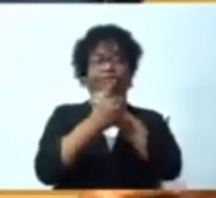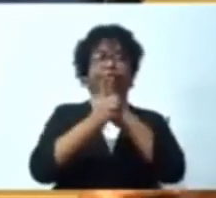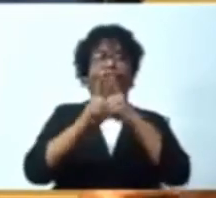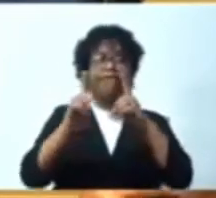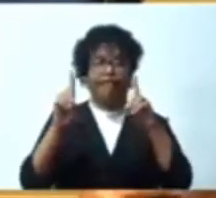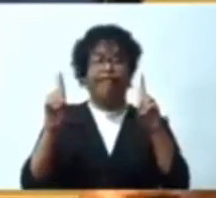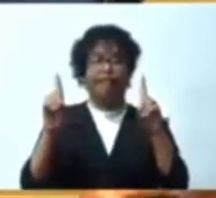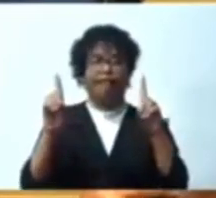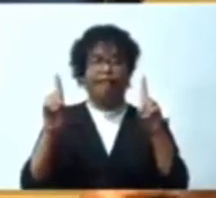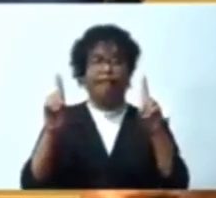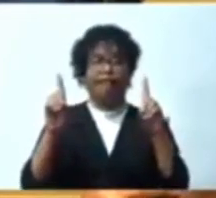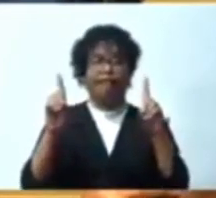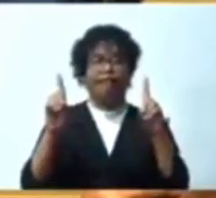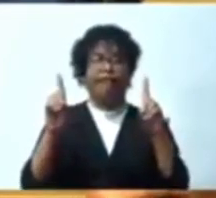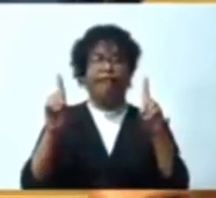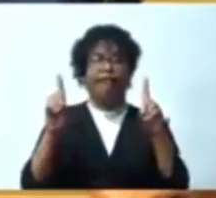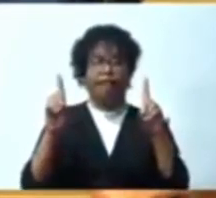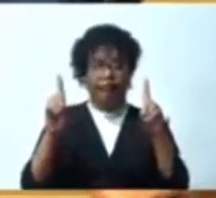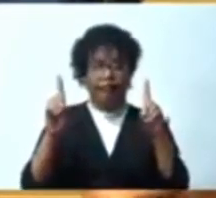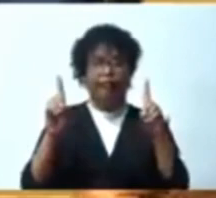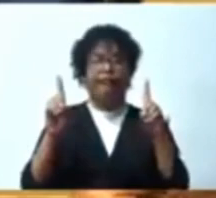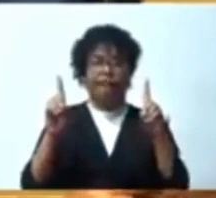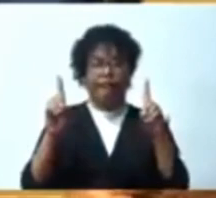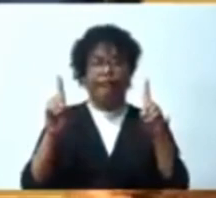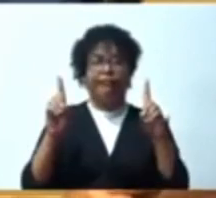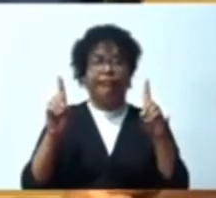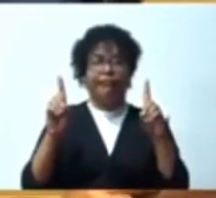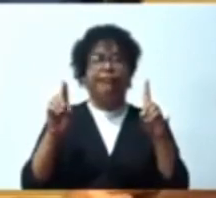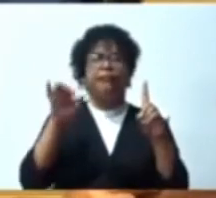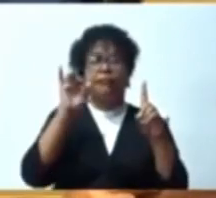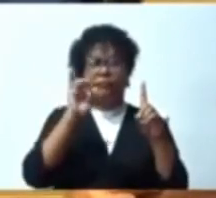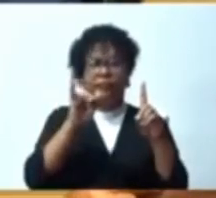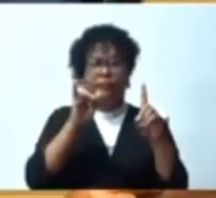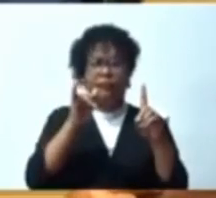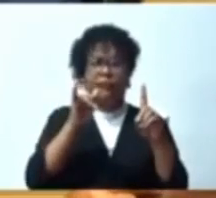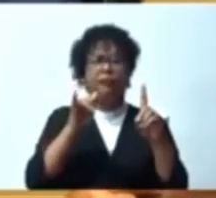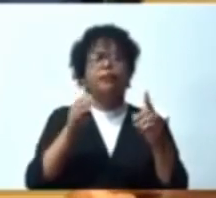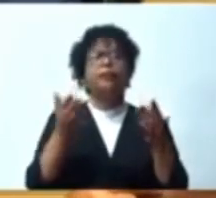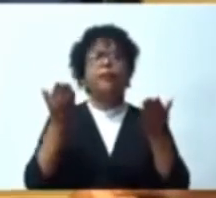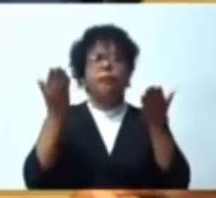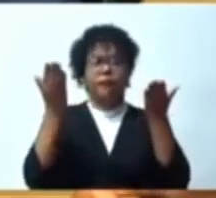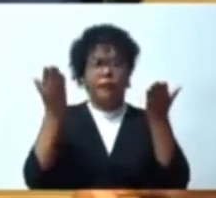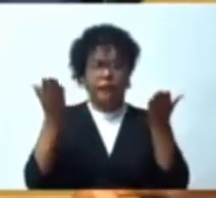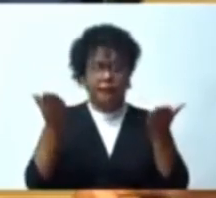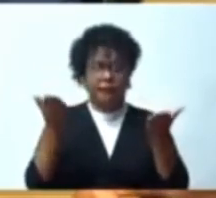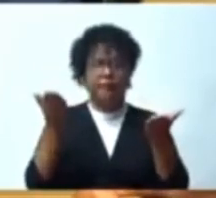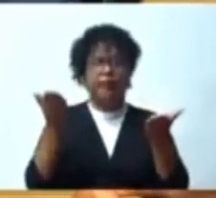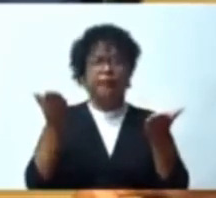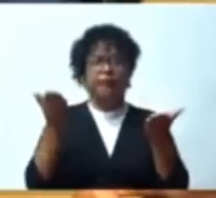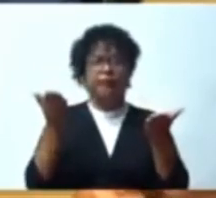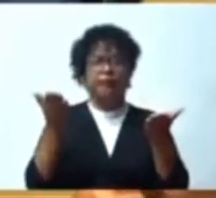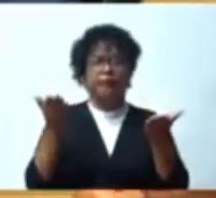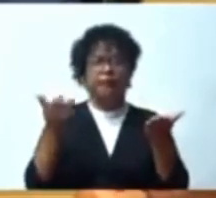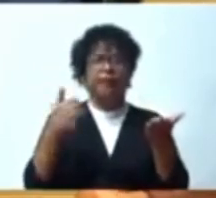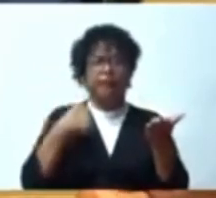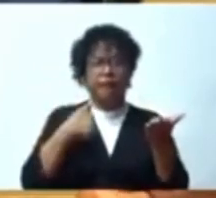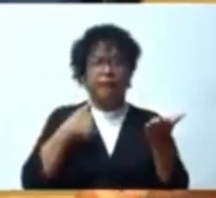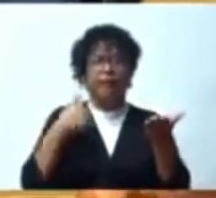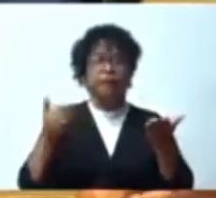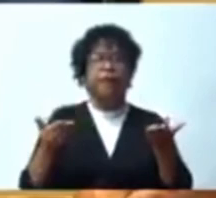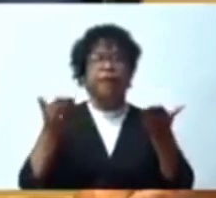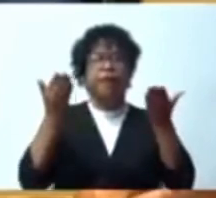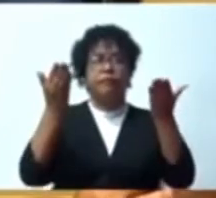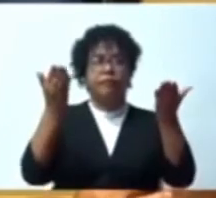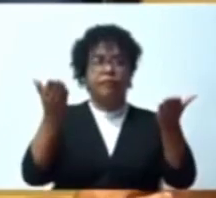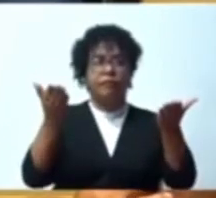esta cámara y en ese espíritu estoy planteando que para que los compañeros de la oposición tengan un poquito